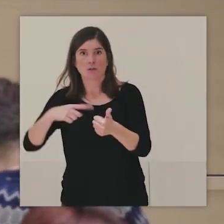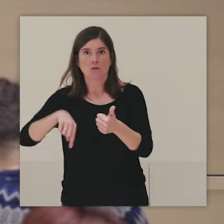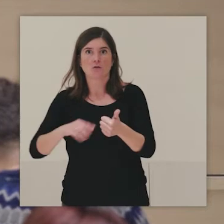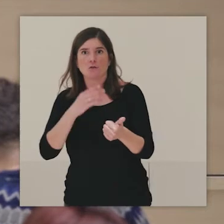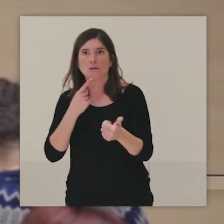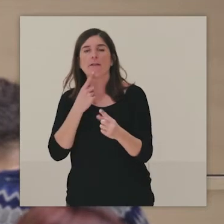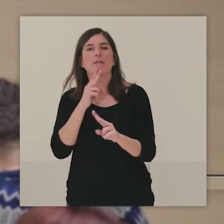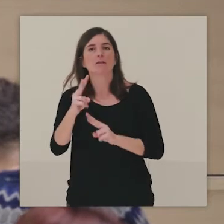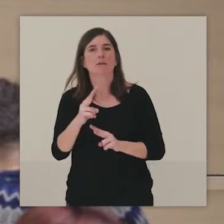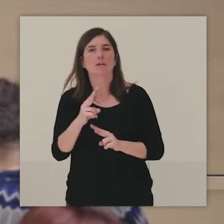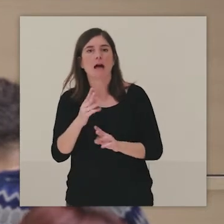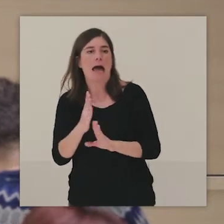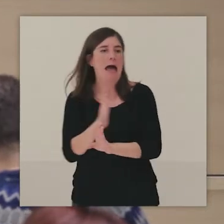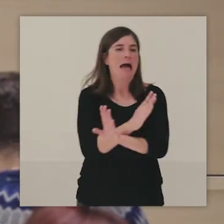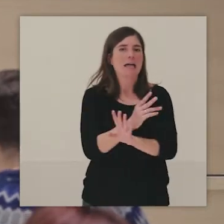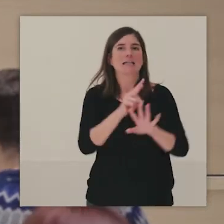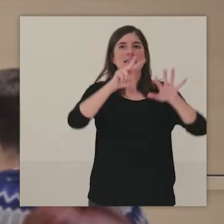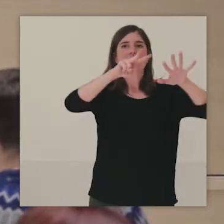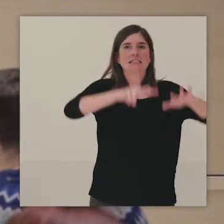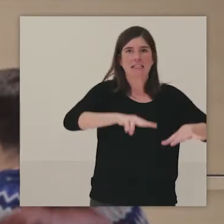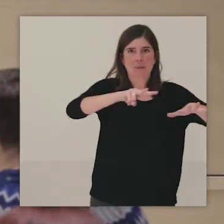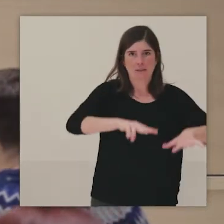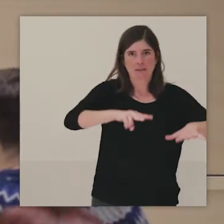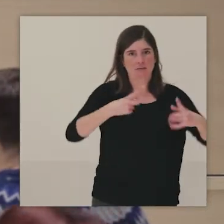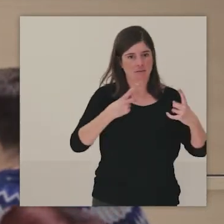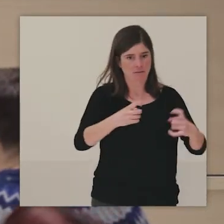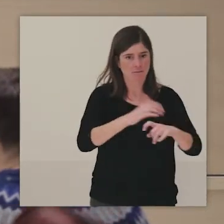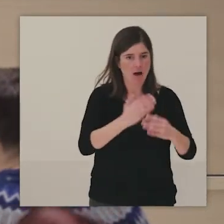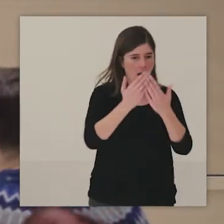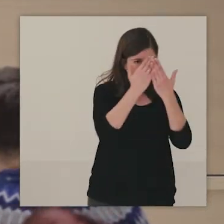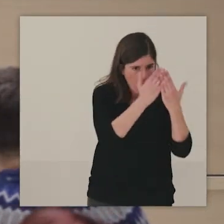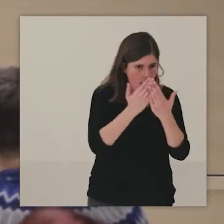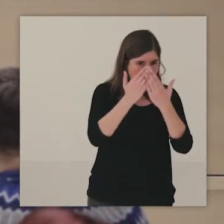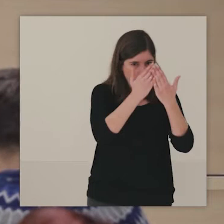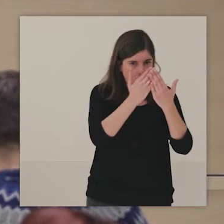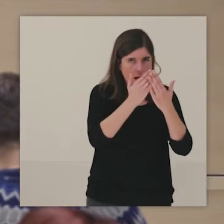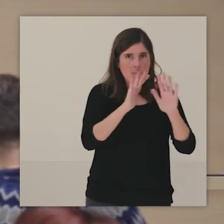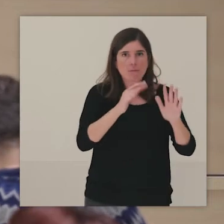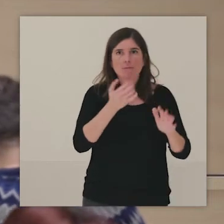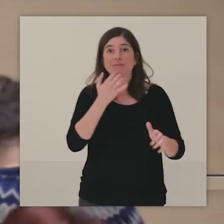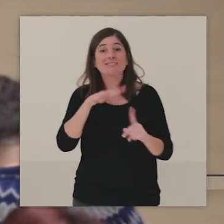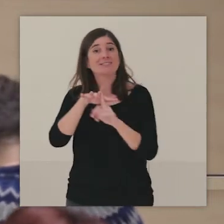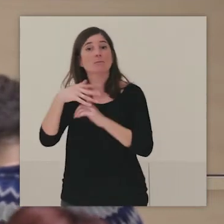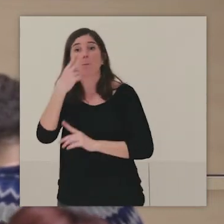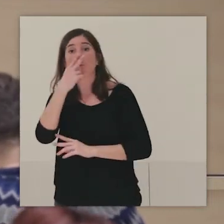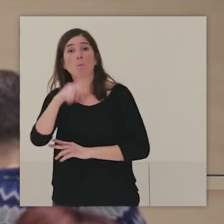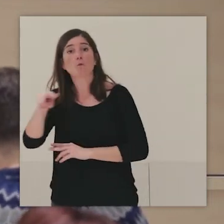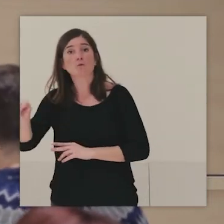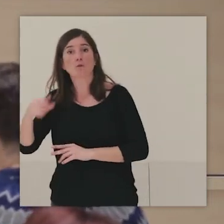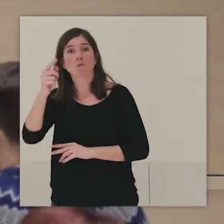esas 200 páginas, pero alguien que va a disfrutar de una hora y media en un museo, le vas a